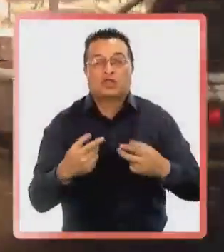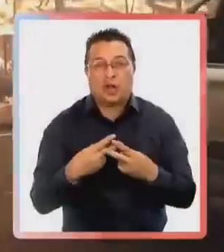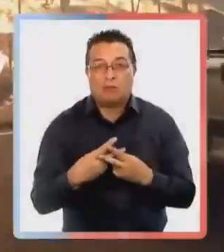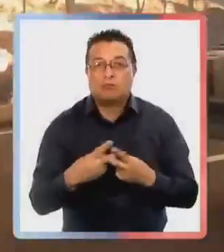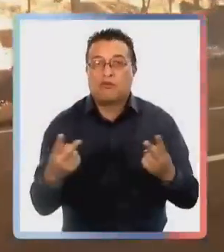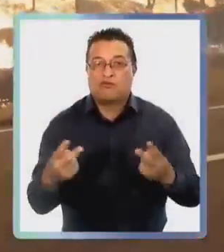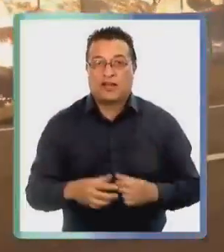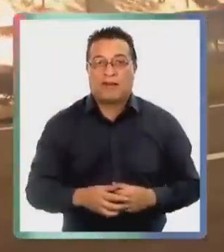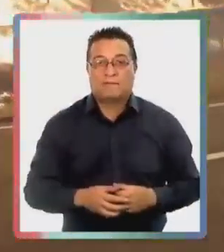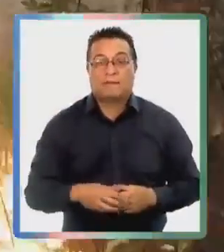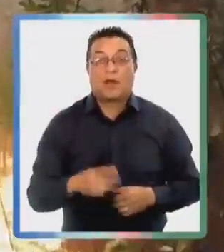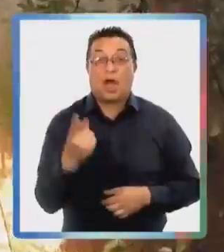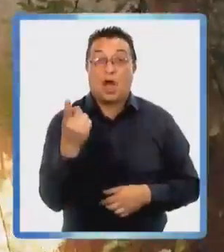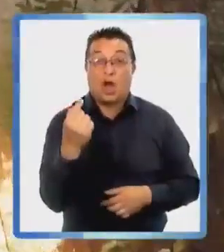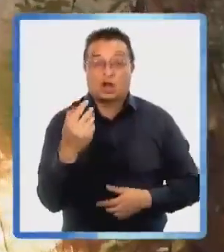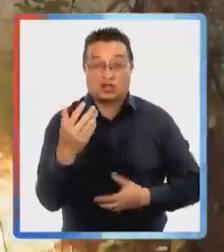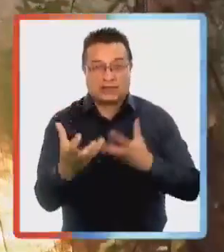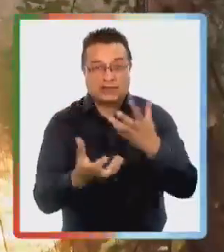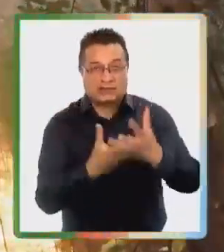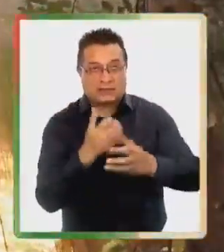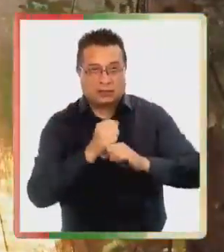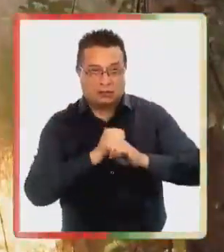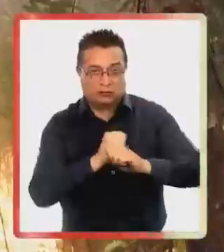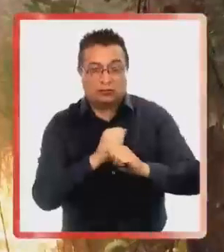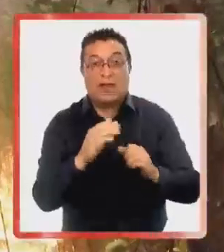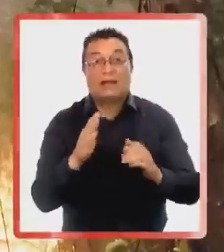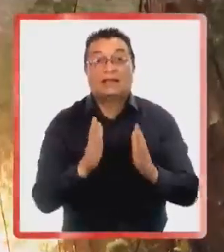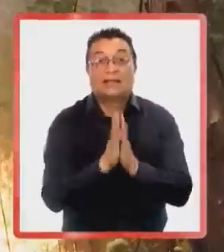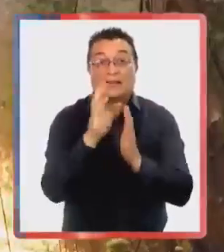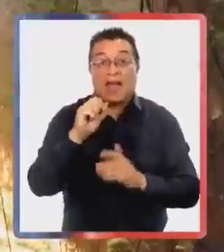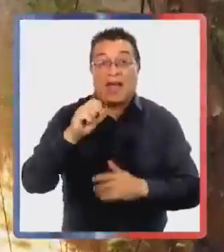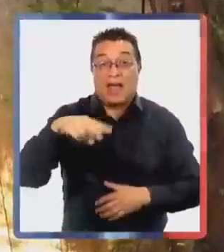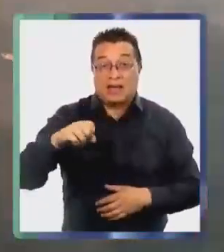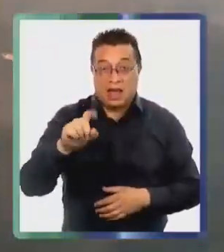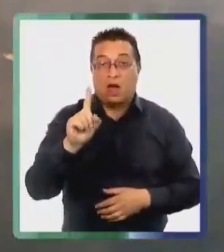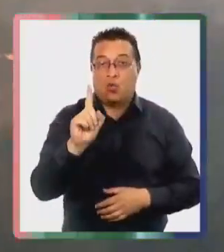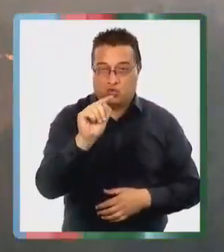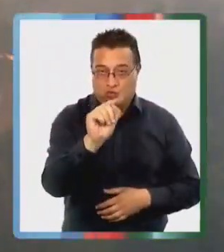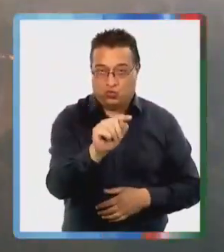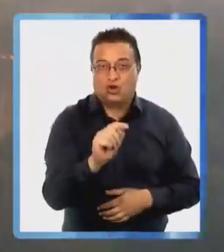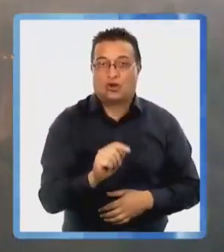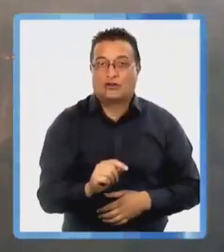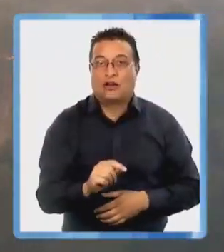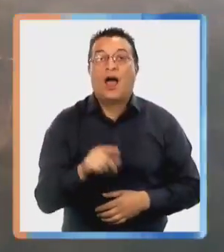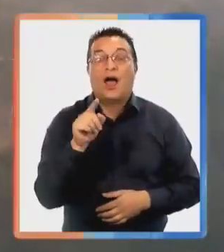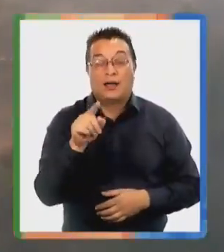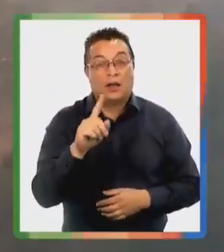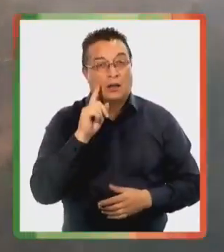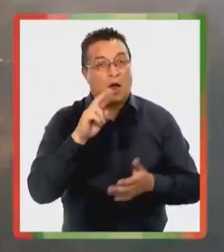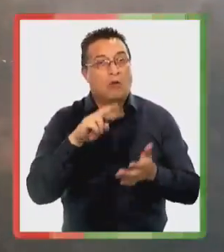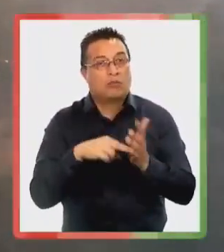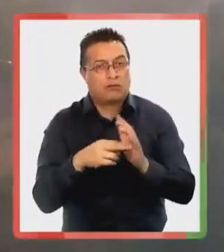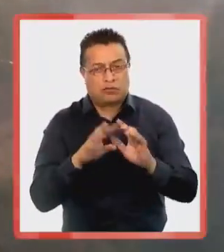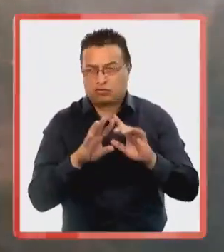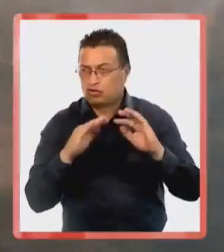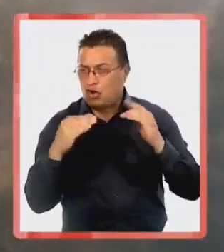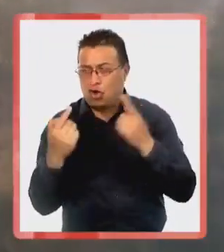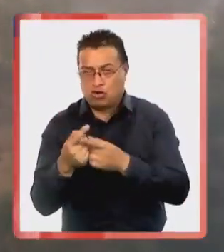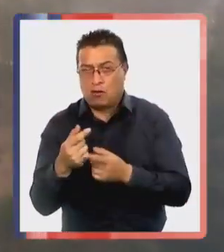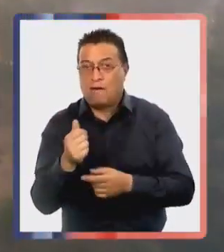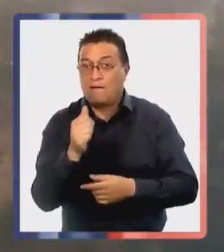en combate, el de Santa Ana es uno de ellos. La crisis abarca todo y está lejos de